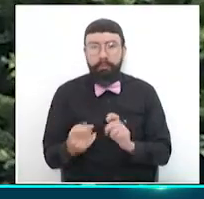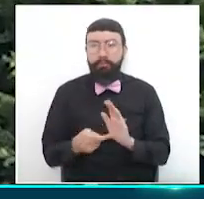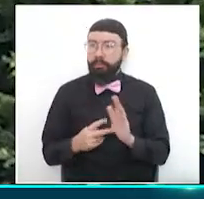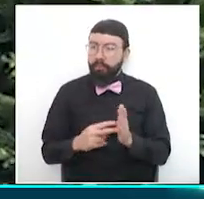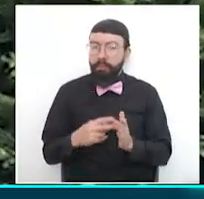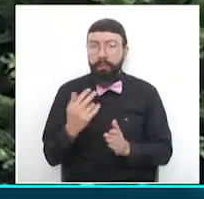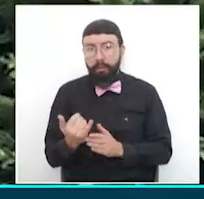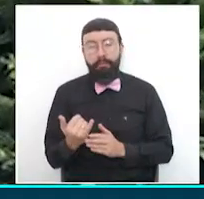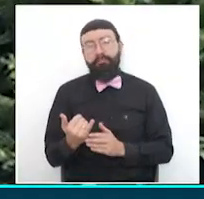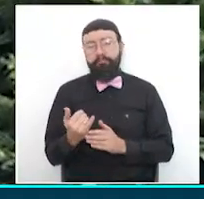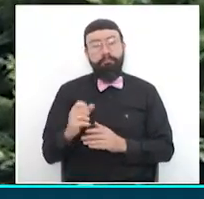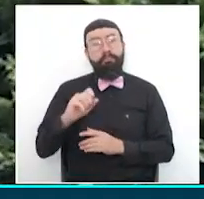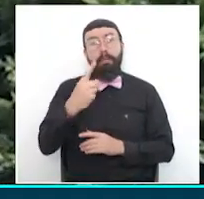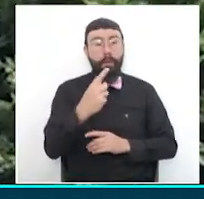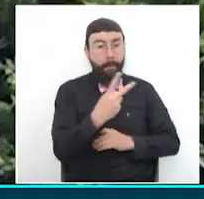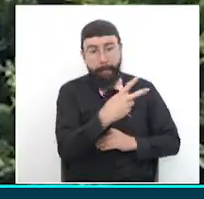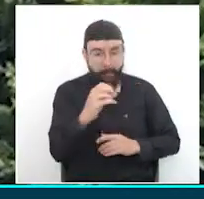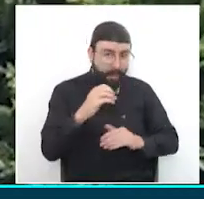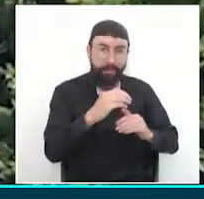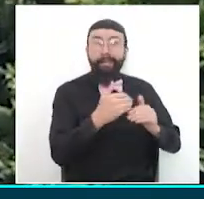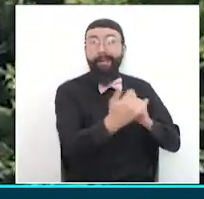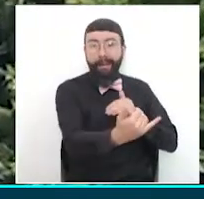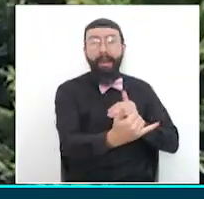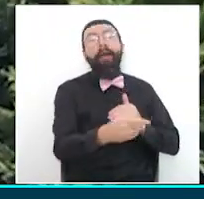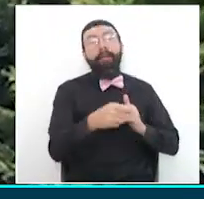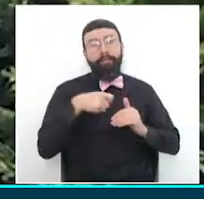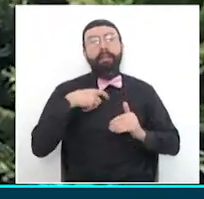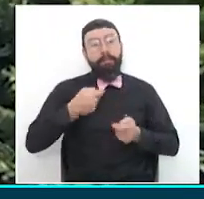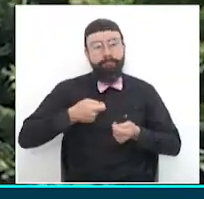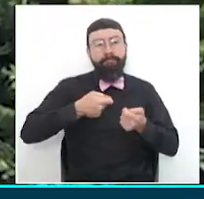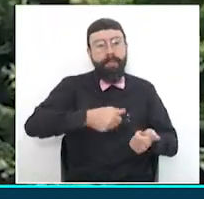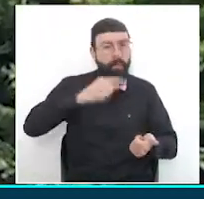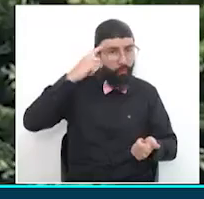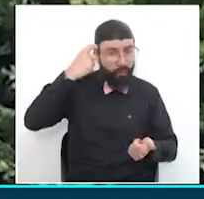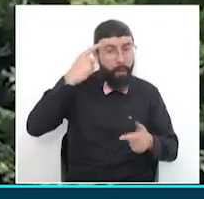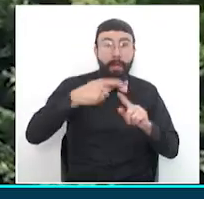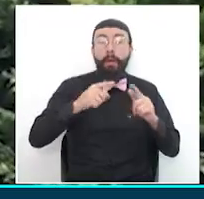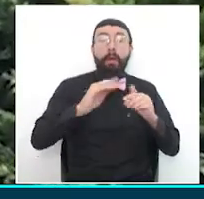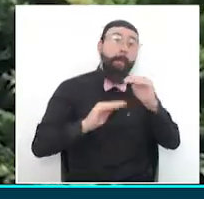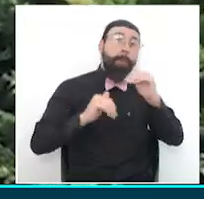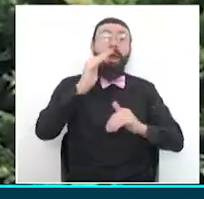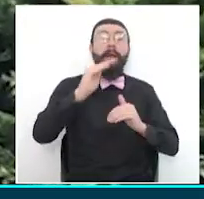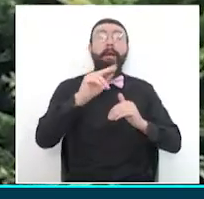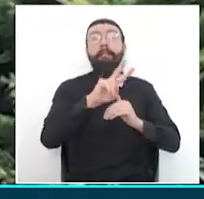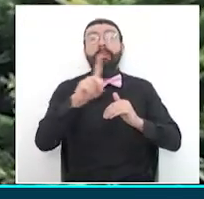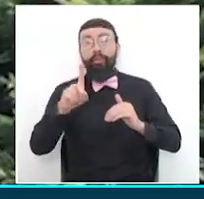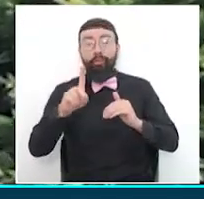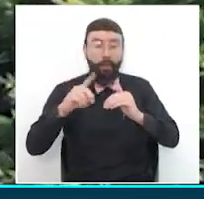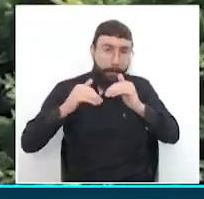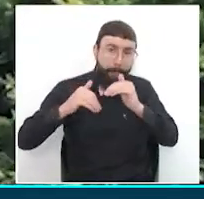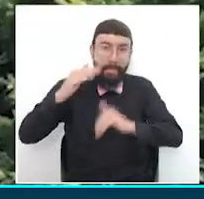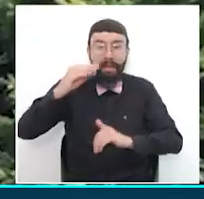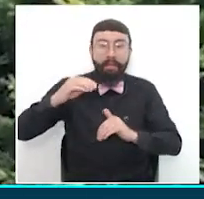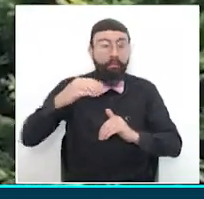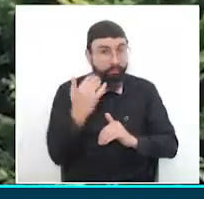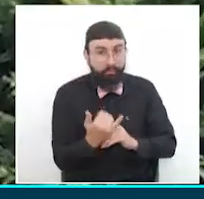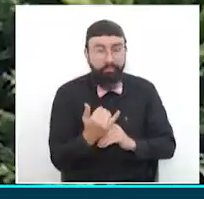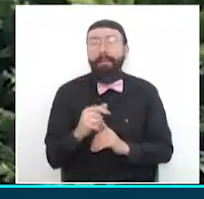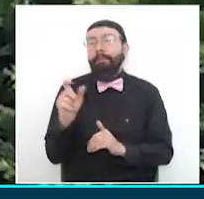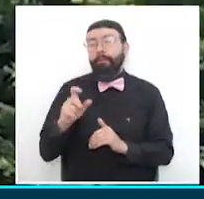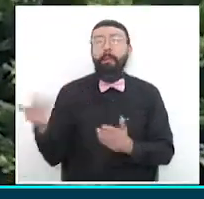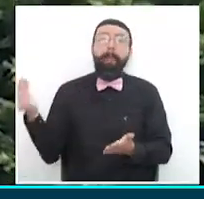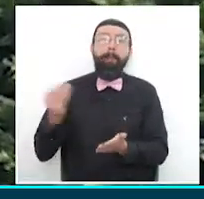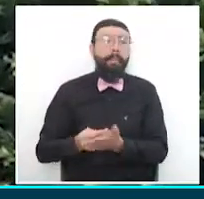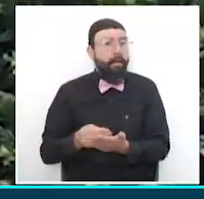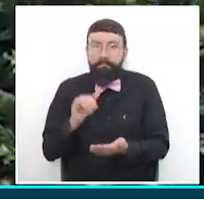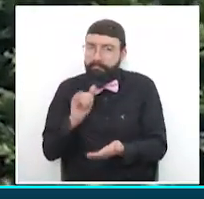los primeros 20 metros cúbicos tienen un subsidio, pero después del metro 21 ya el usuario debe pagar